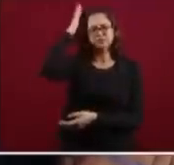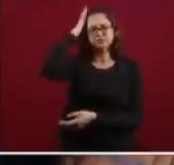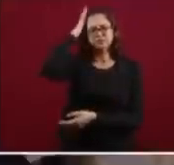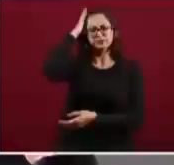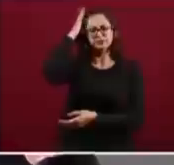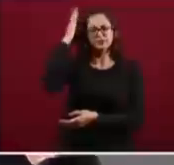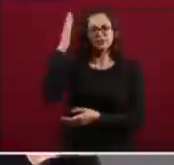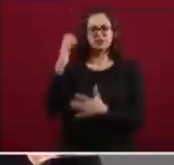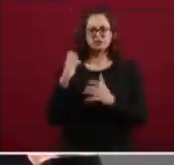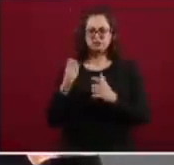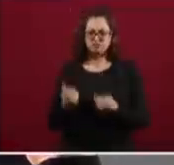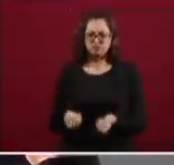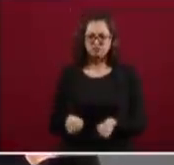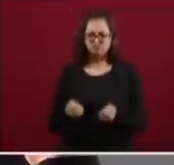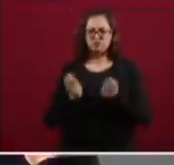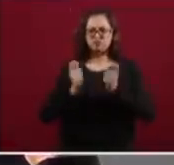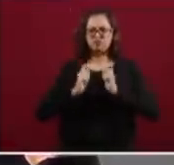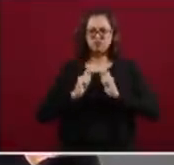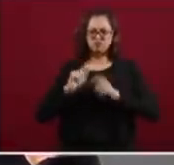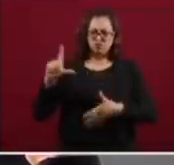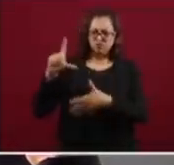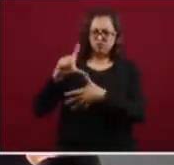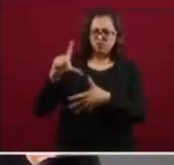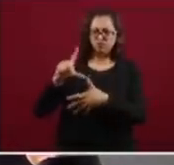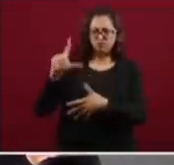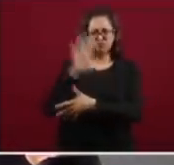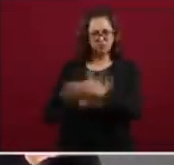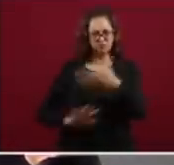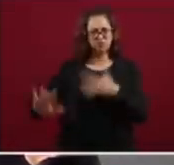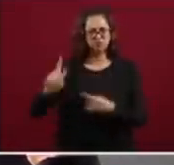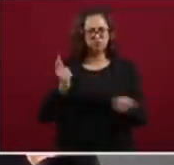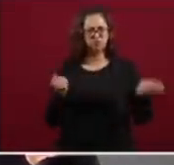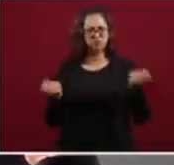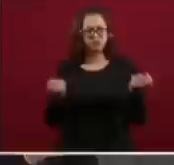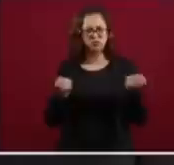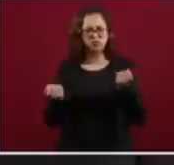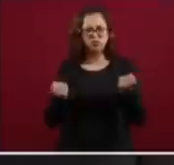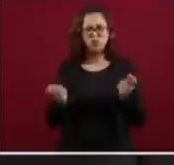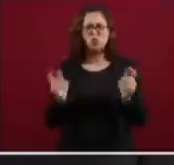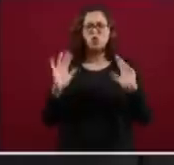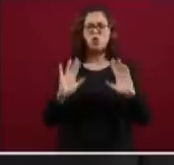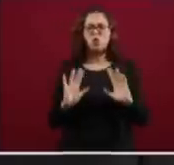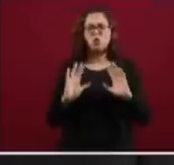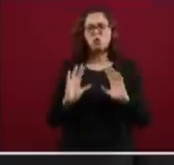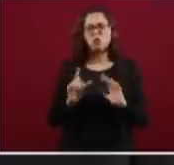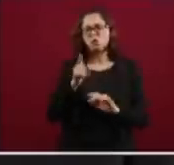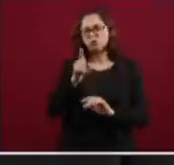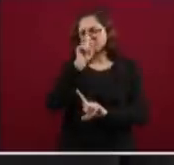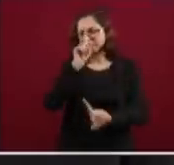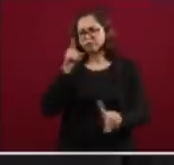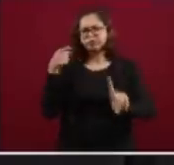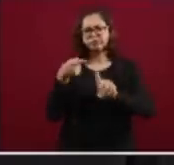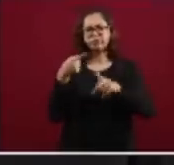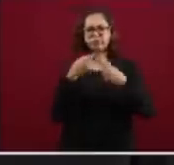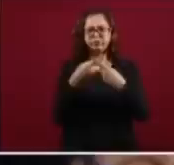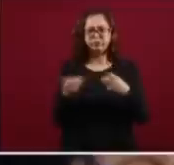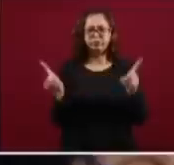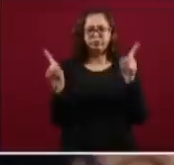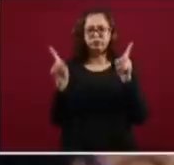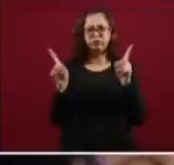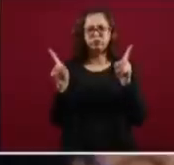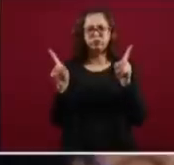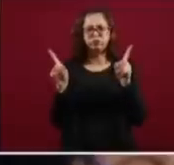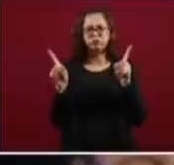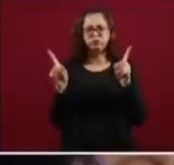tomar el liderazgo en la región de latinoamérica y su visión es otra ella hablando